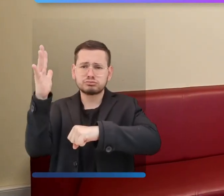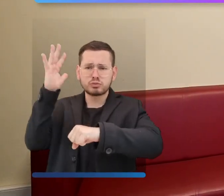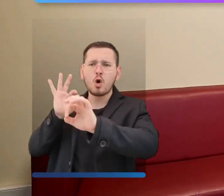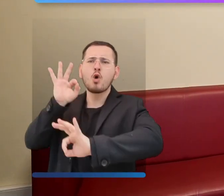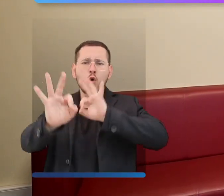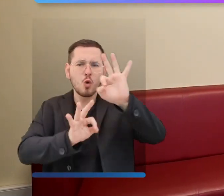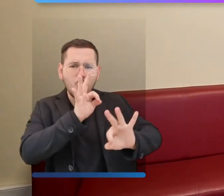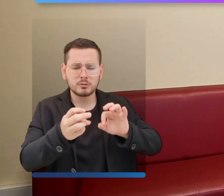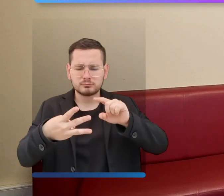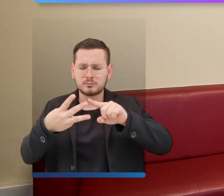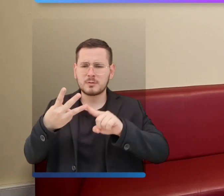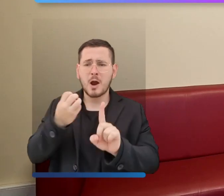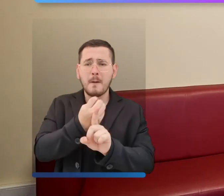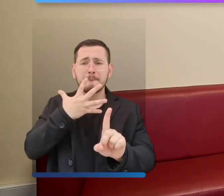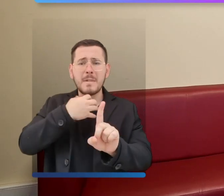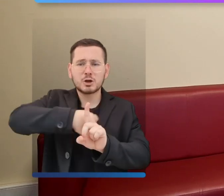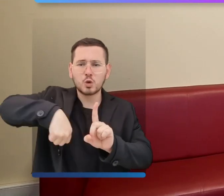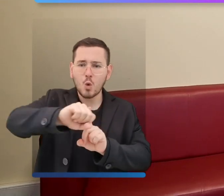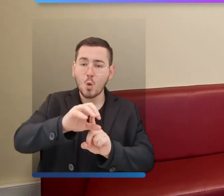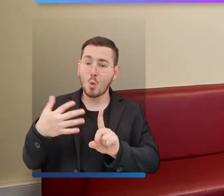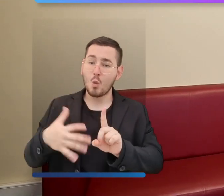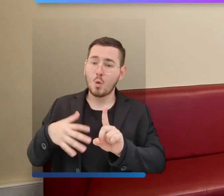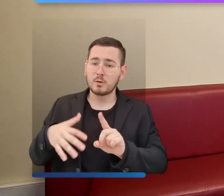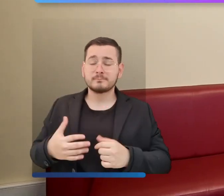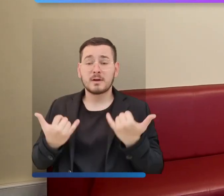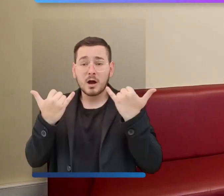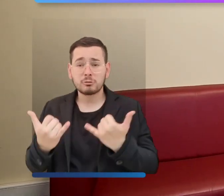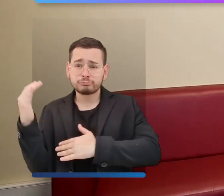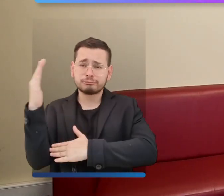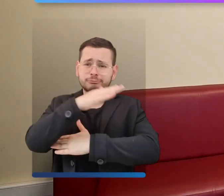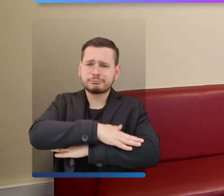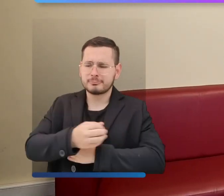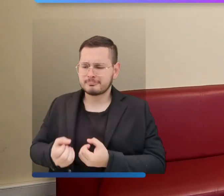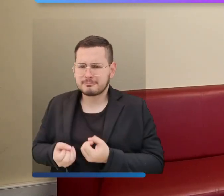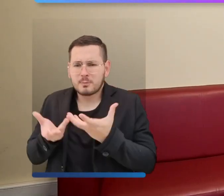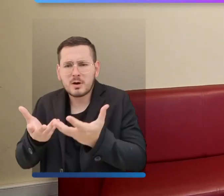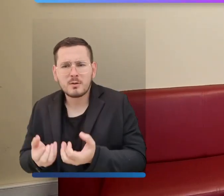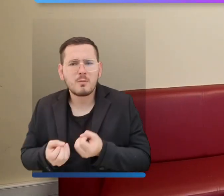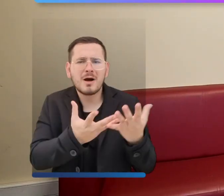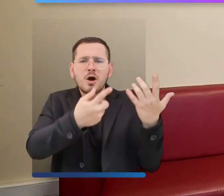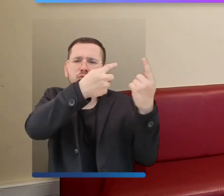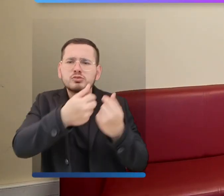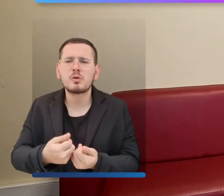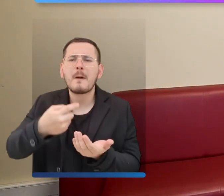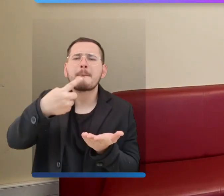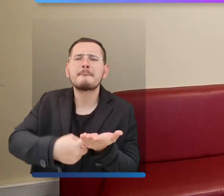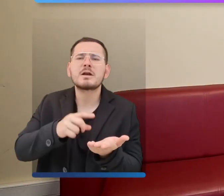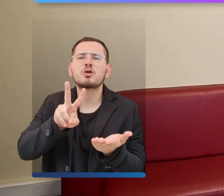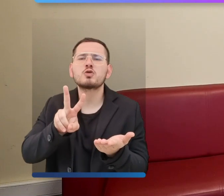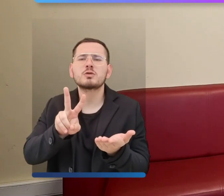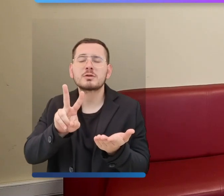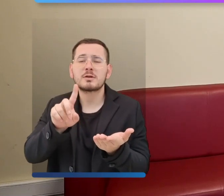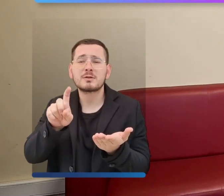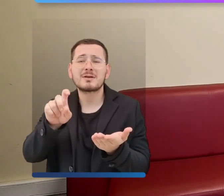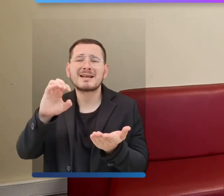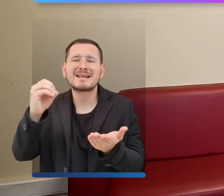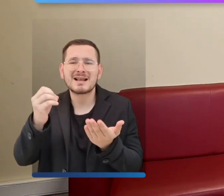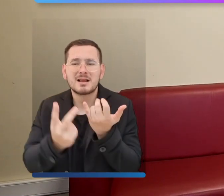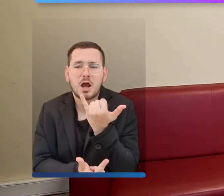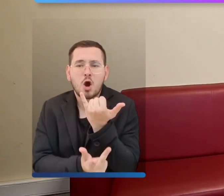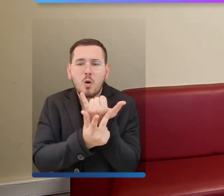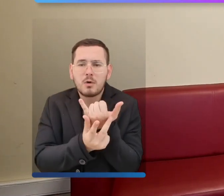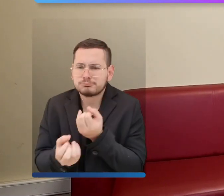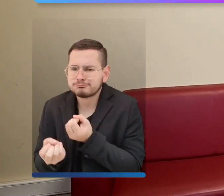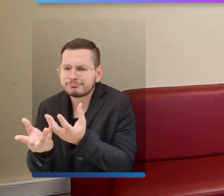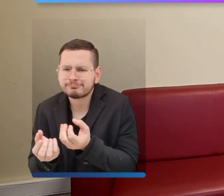con el medio ambiente y además genera un impacto social. Durante estas jornadas se entregarán 1.260 copas